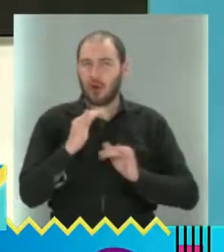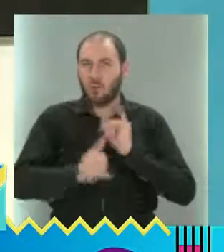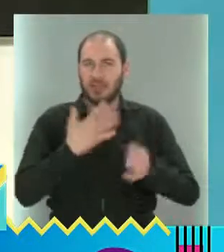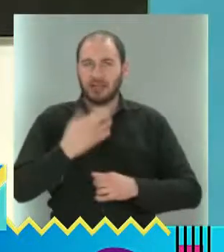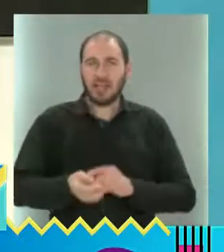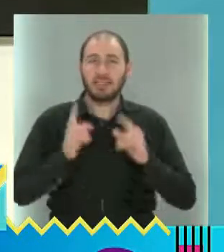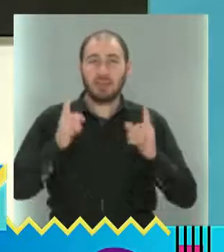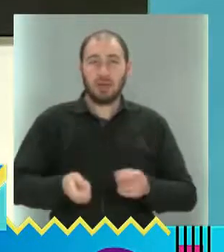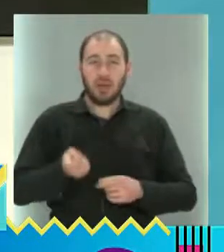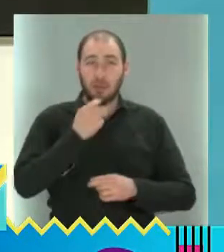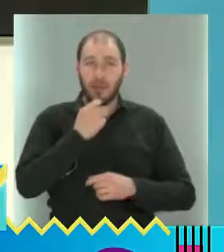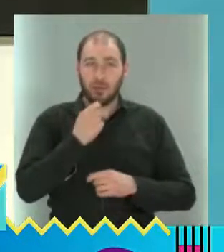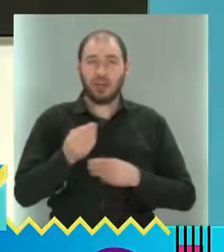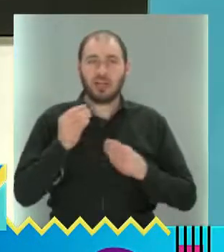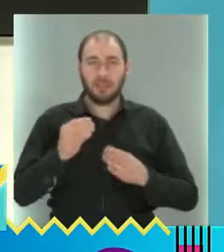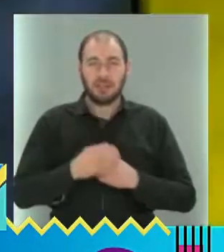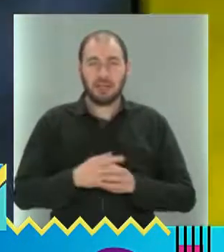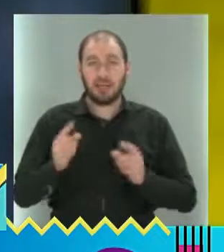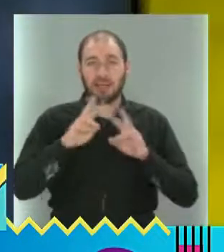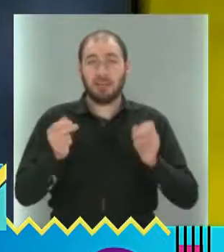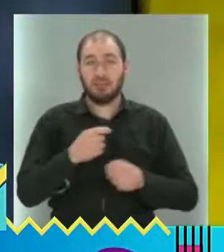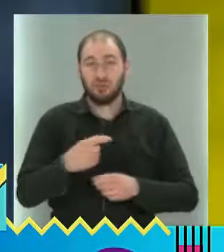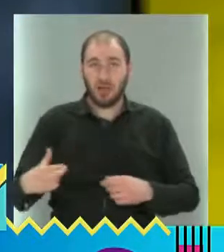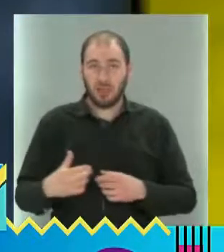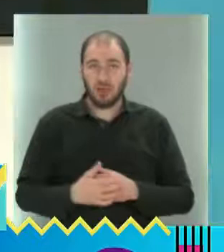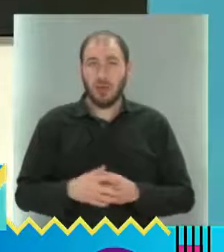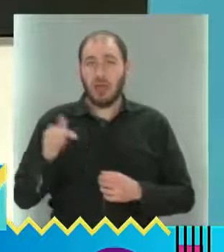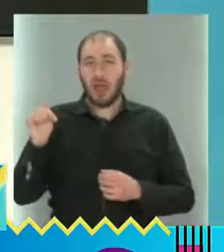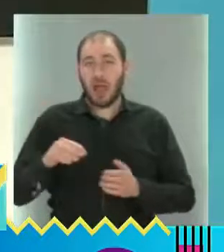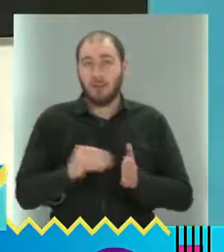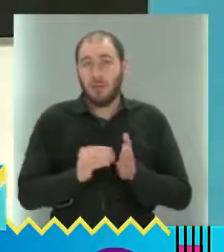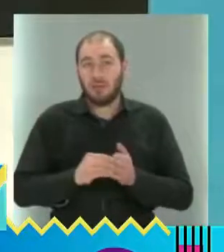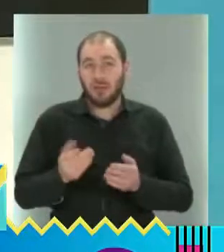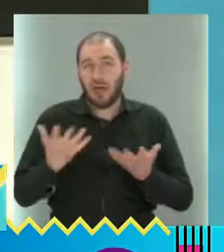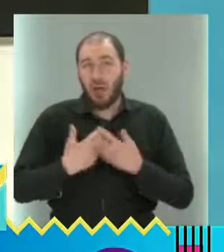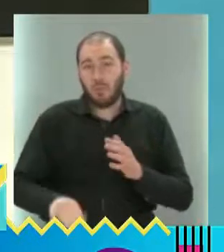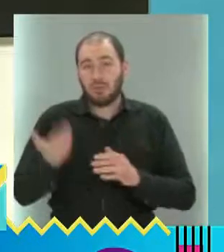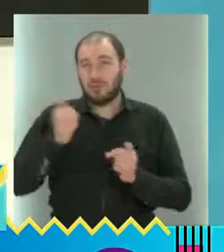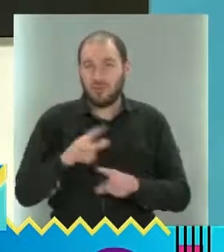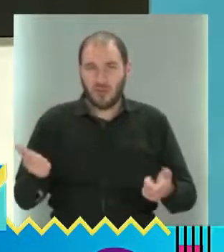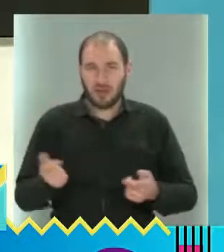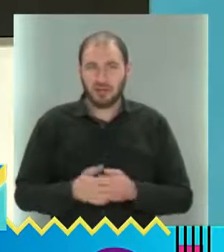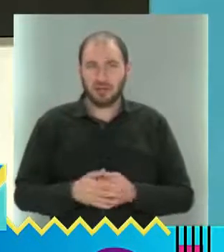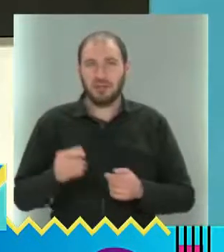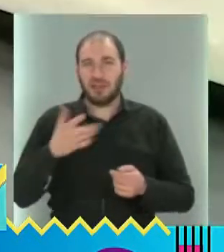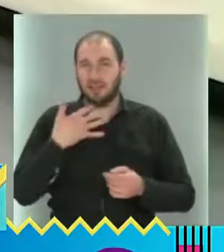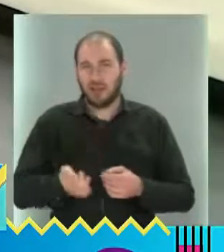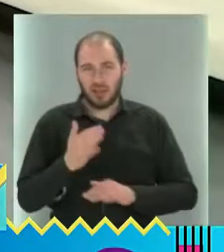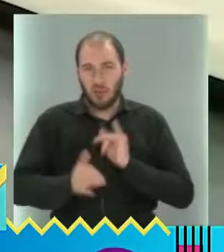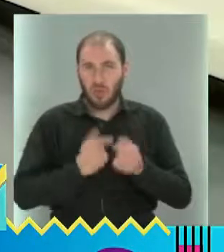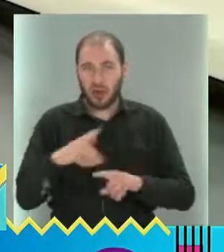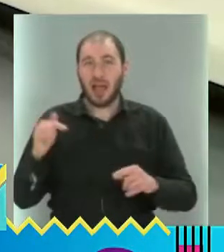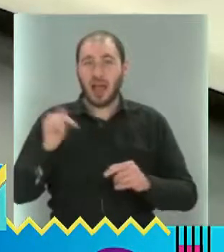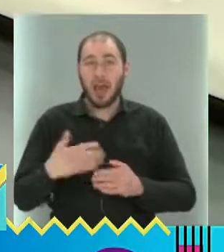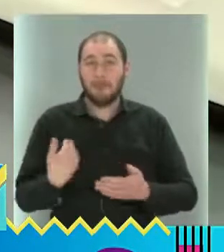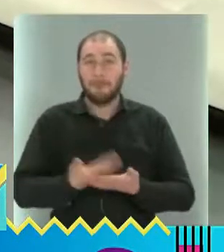también hay que sincerar, por ejemplo, o qué pasa con el tema del salario, ¿no? En ese momento no se activa automáticamente ese sinceramiento. Desde ahí